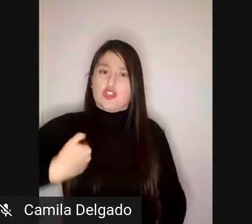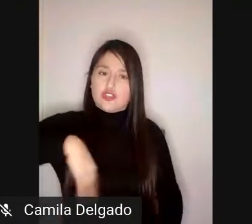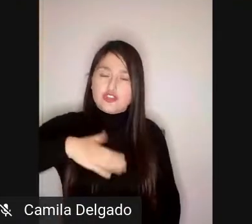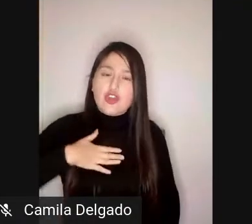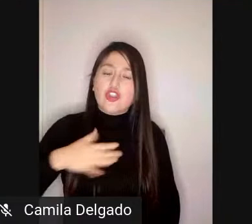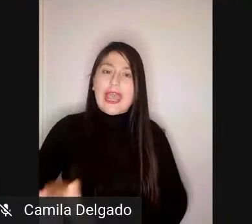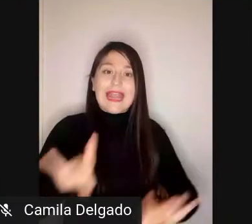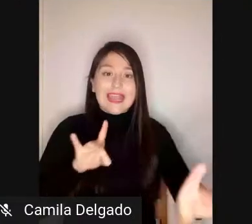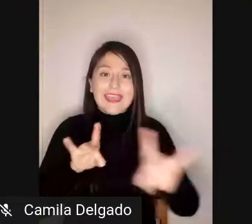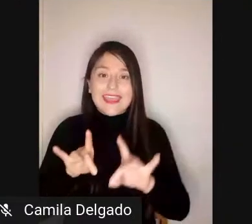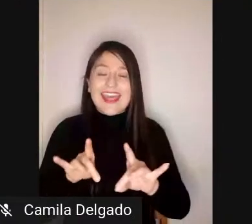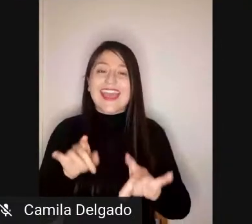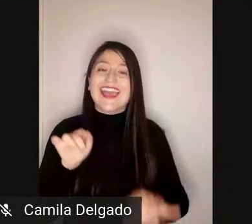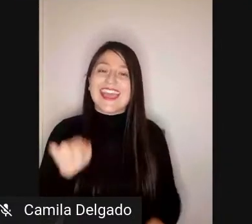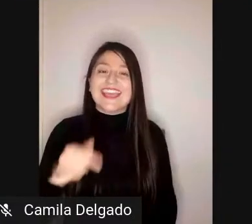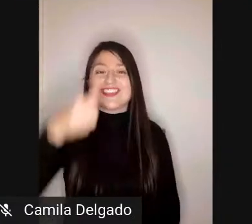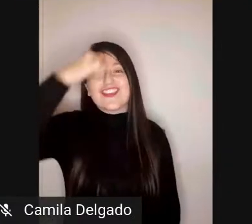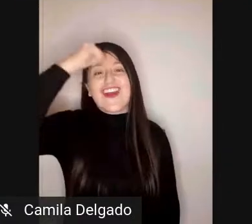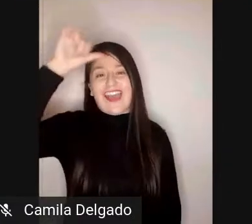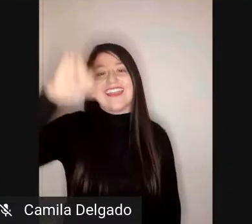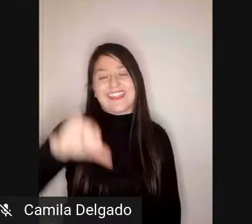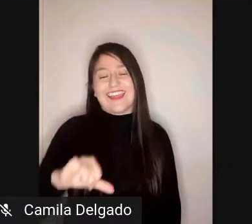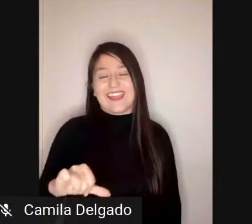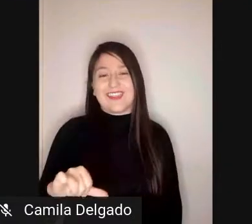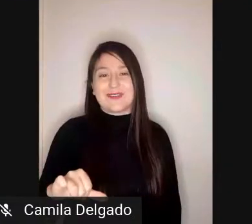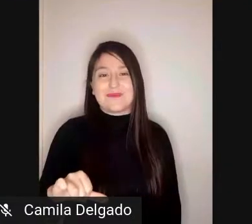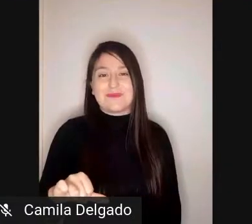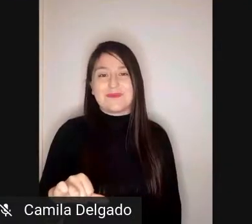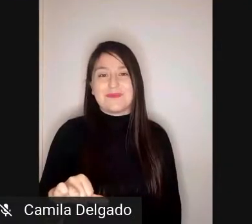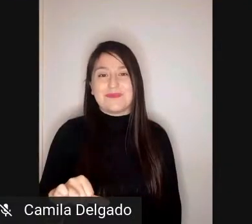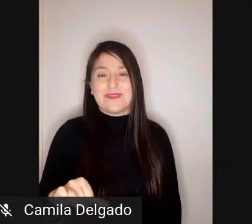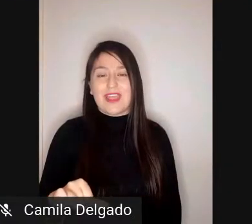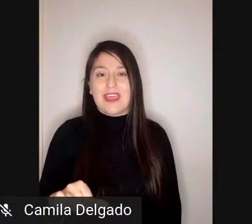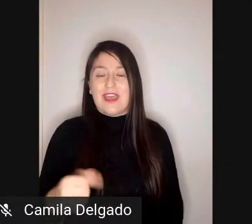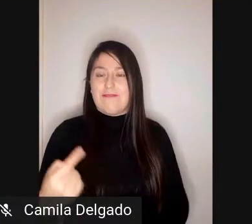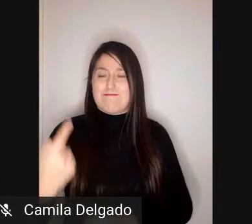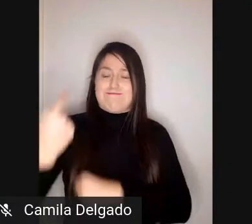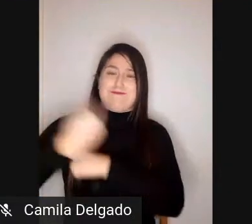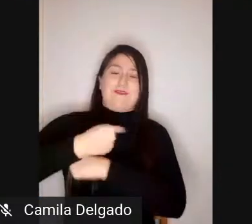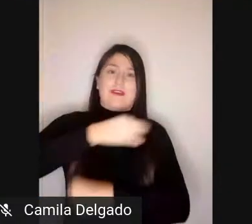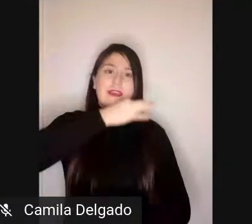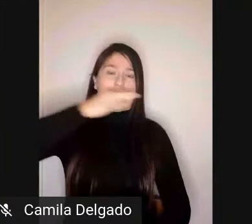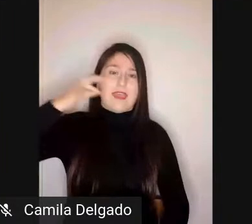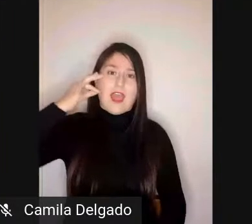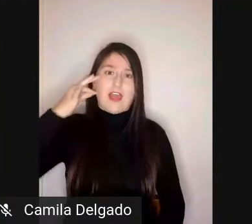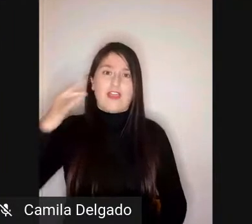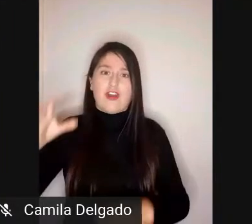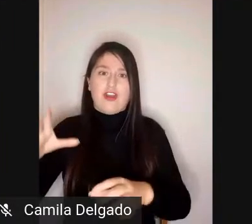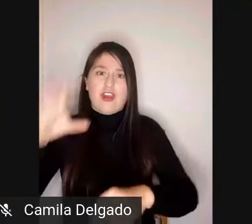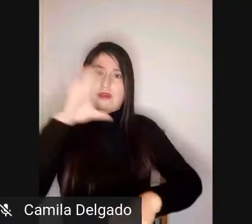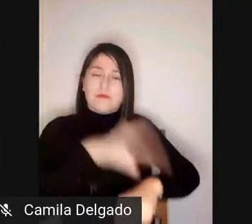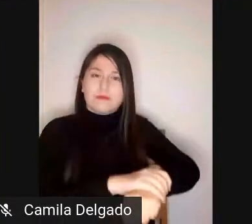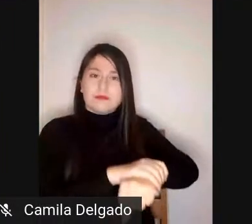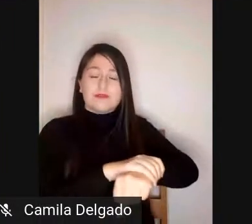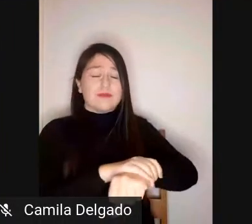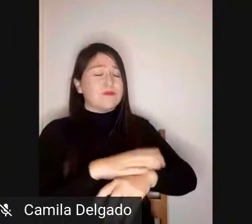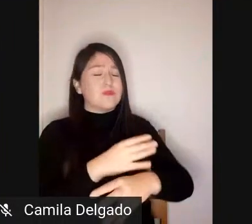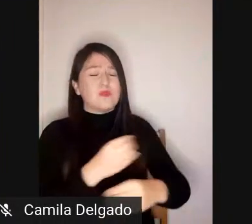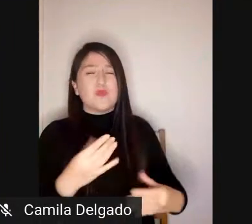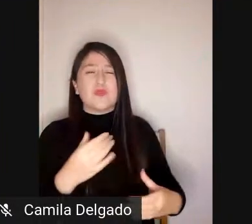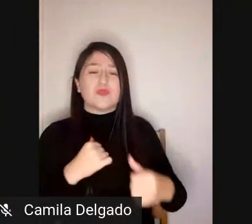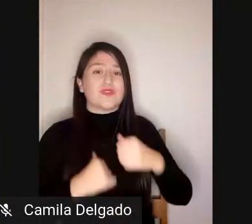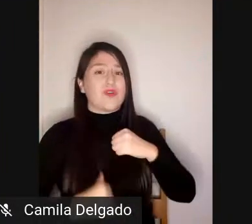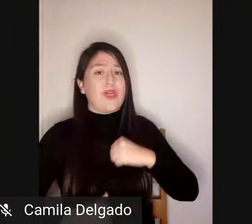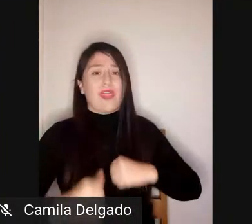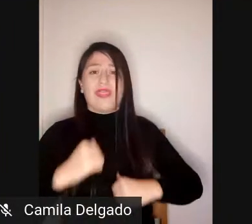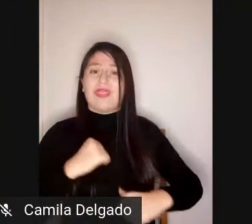Y eso es lo que fue castigado. Nos mandaron a callar, nos mandaron al rincón y nos hicieron mucho daño, particularmente a la generación de